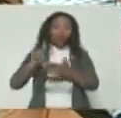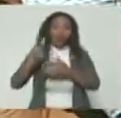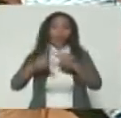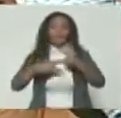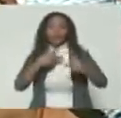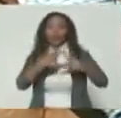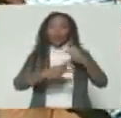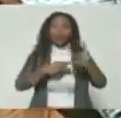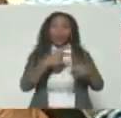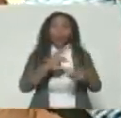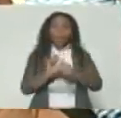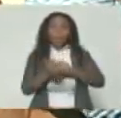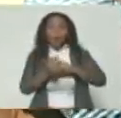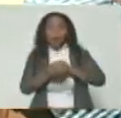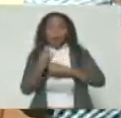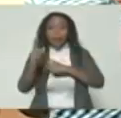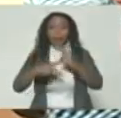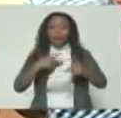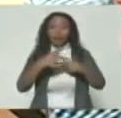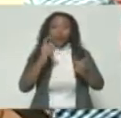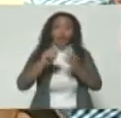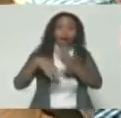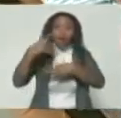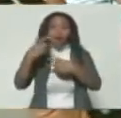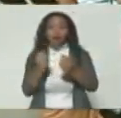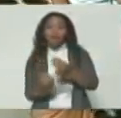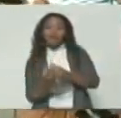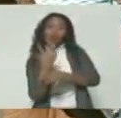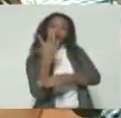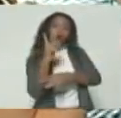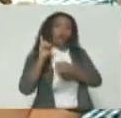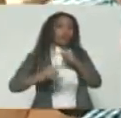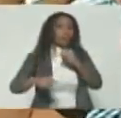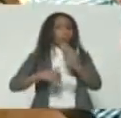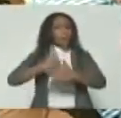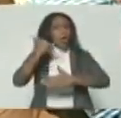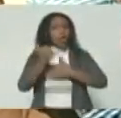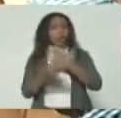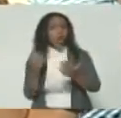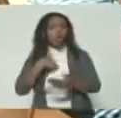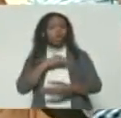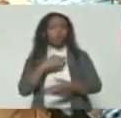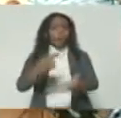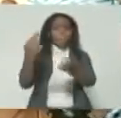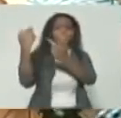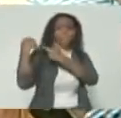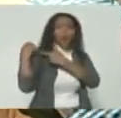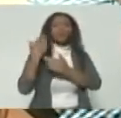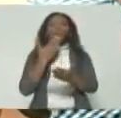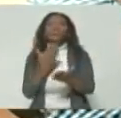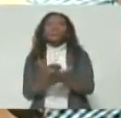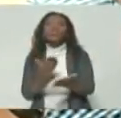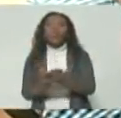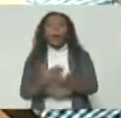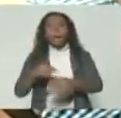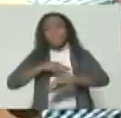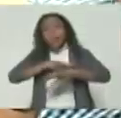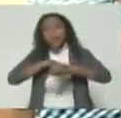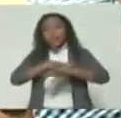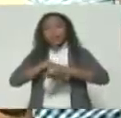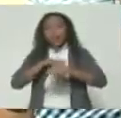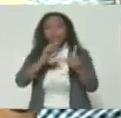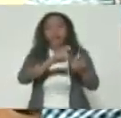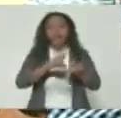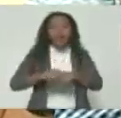papa, al igual, bueno, que la producción y exportación de flores. Y uno de los últimos proyectos en los que nos embarcamos a solicitud del Ministro de Agricultura y Tierra fue